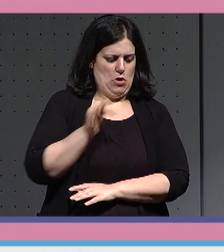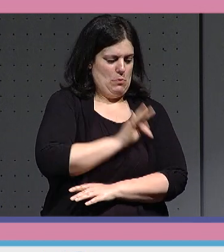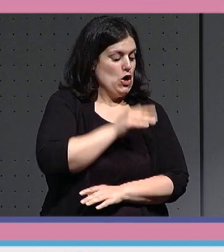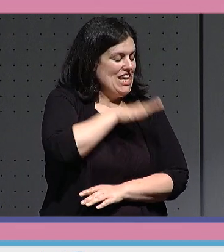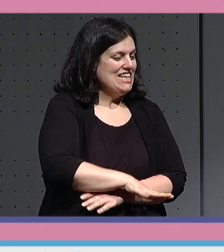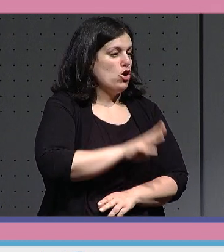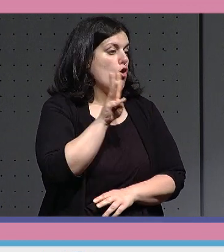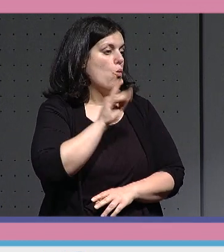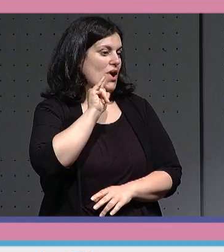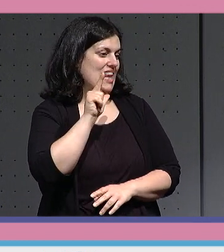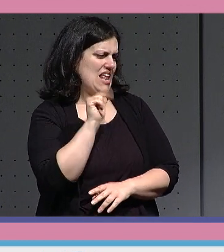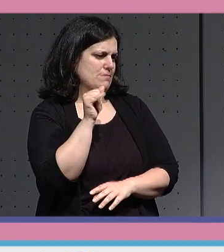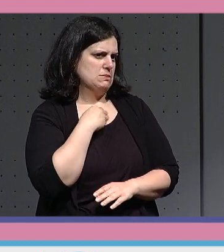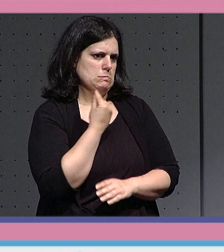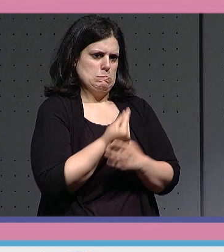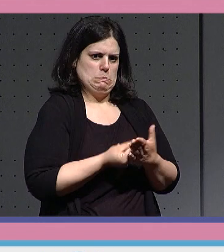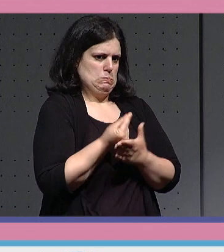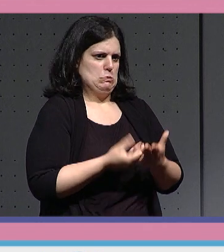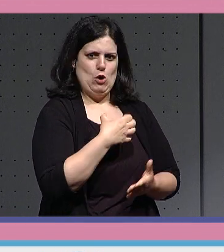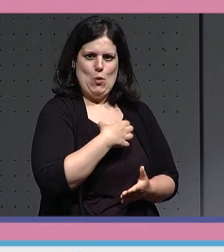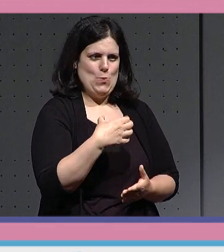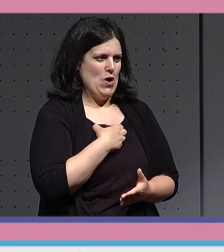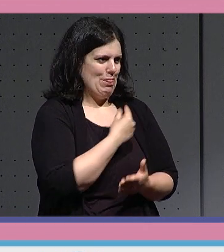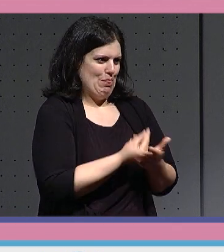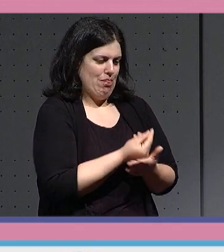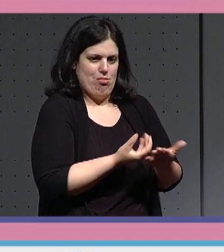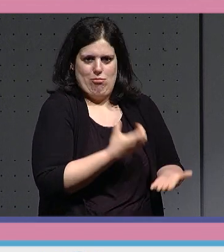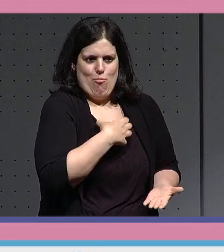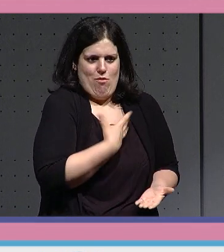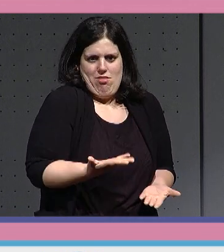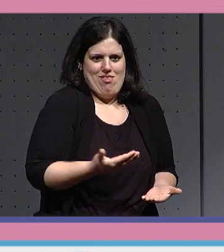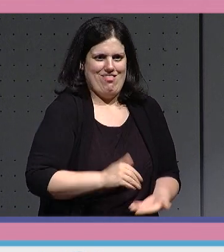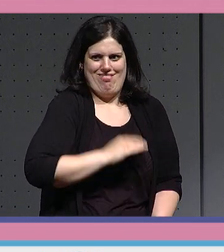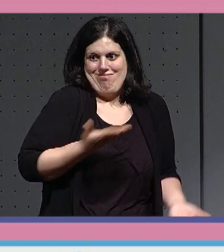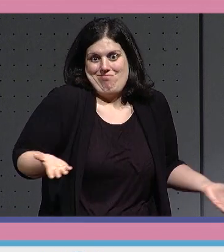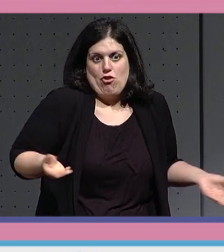concepción espacial la tienen utilizada. Sí, ya acabé. Y